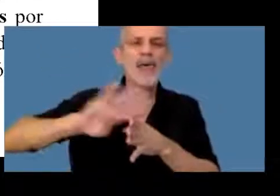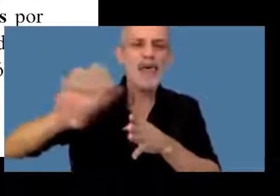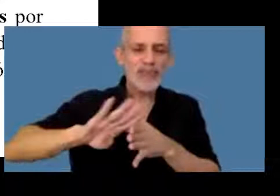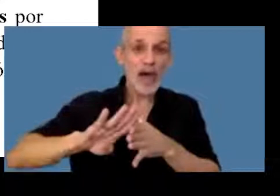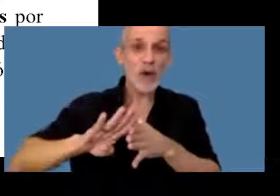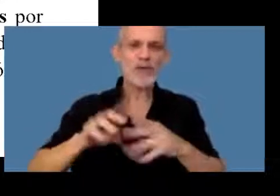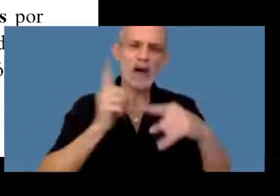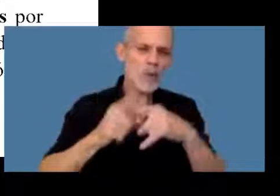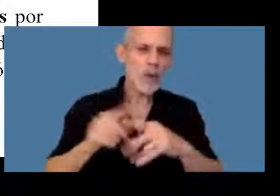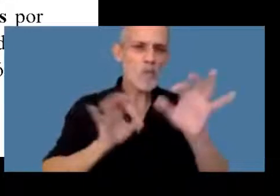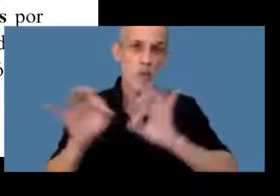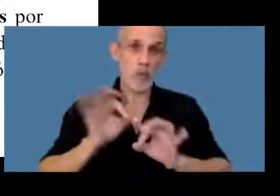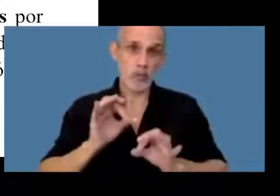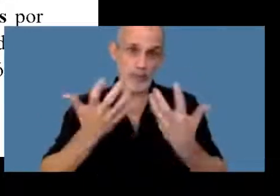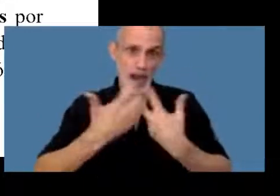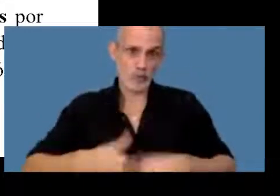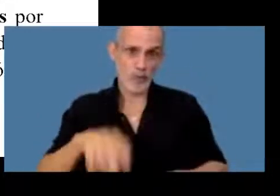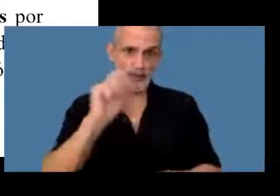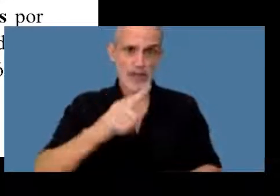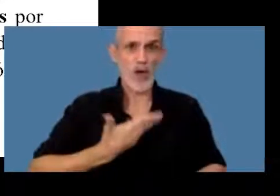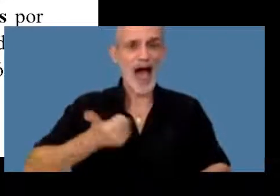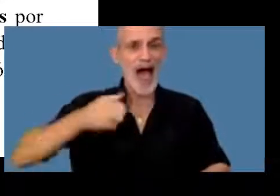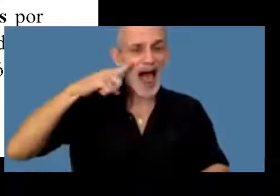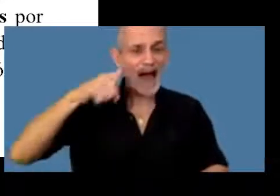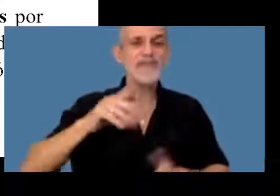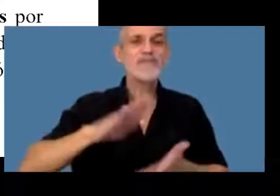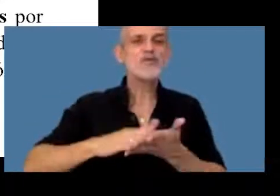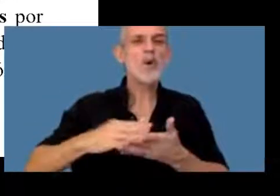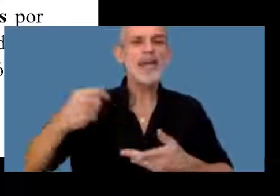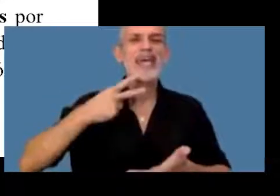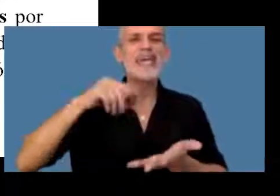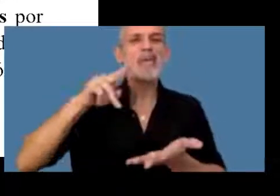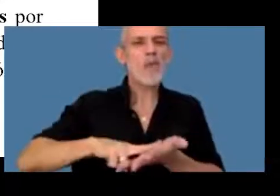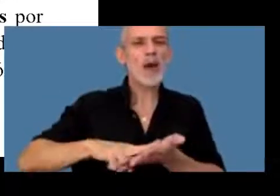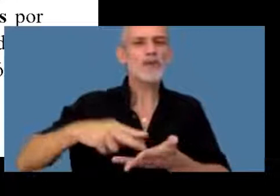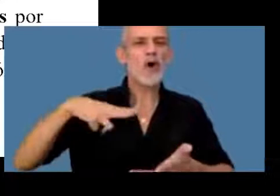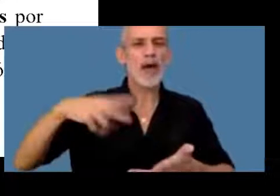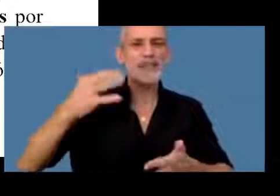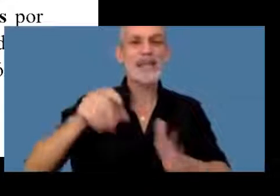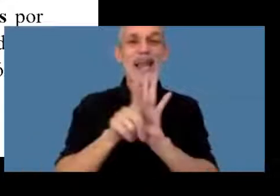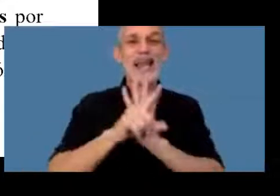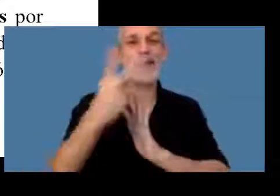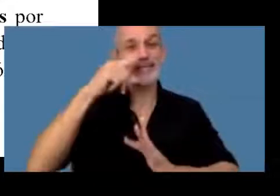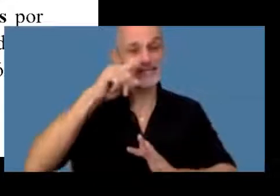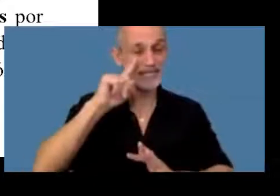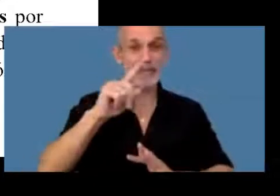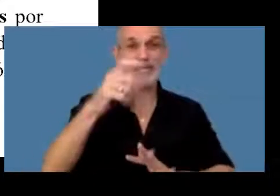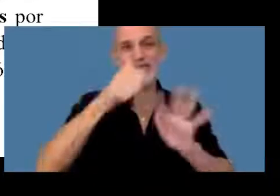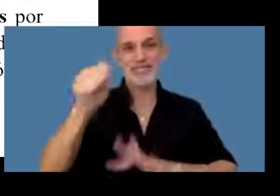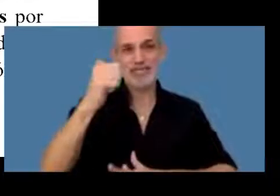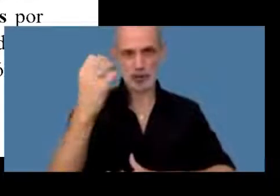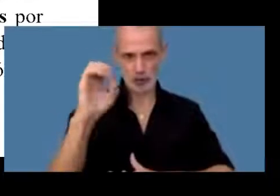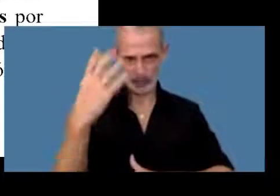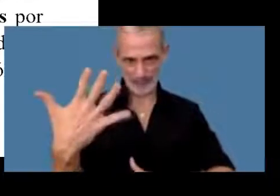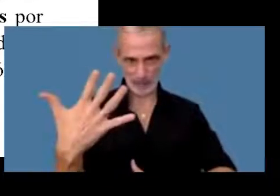de oficio de aporte solidario extraordinario previsto en la ley 27.605. Por lo